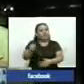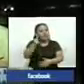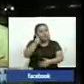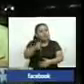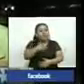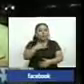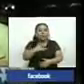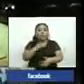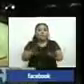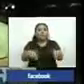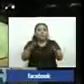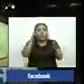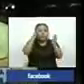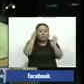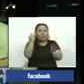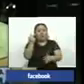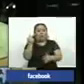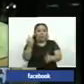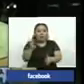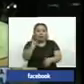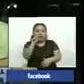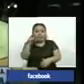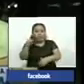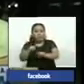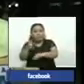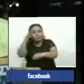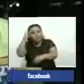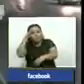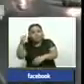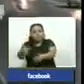poco difícil de terminar, ya que estaba inconsciente. Esto se va a determinar en el hospital.